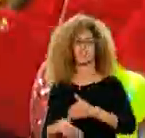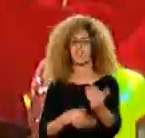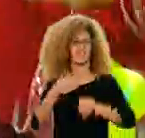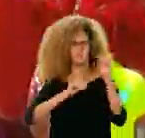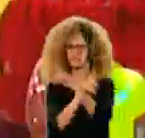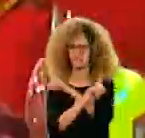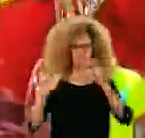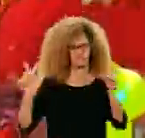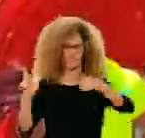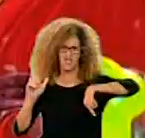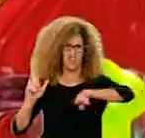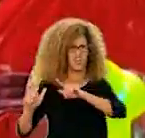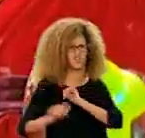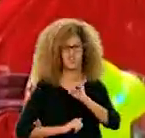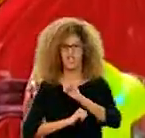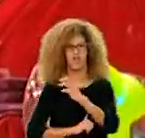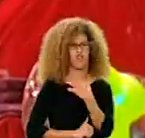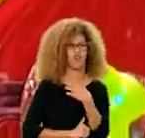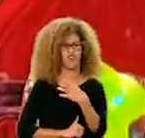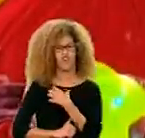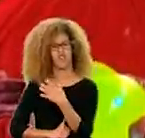damos cuenta y no te va a